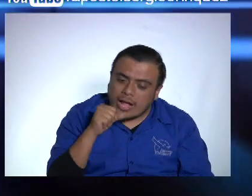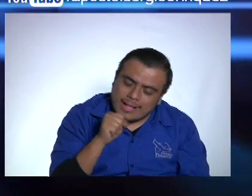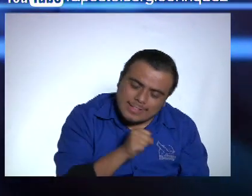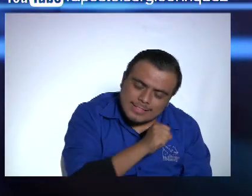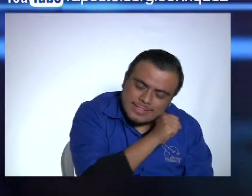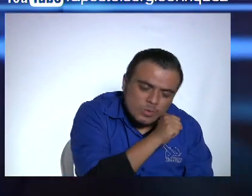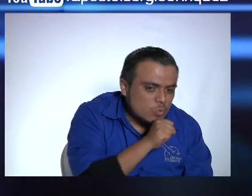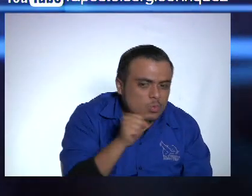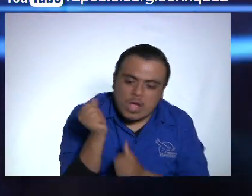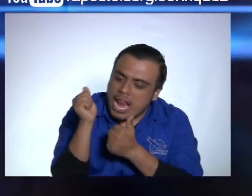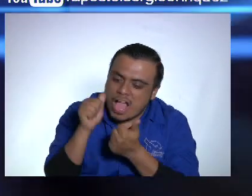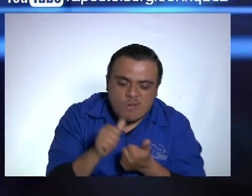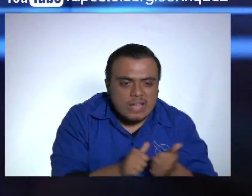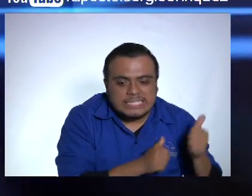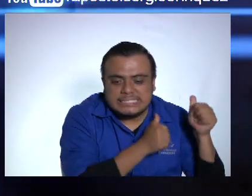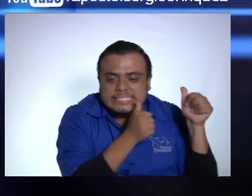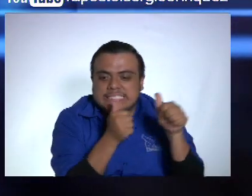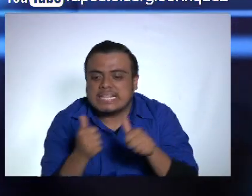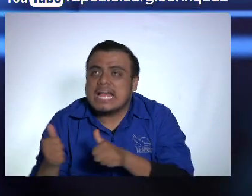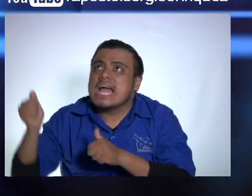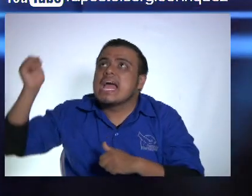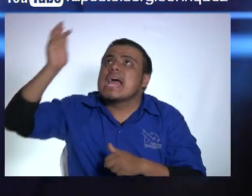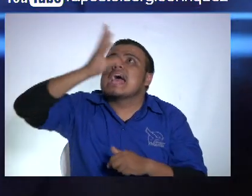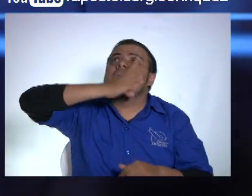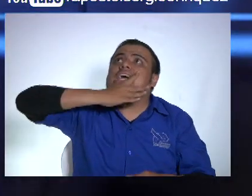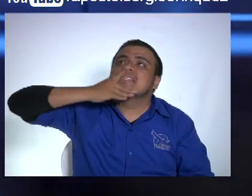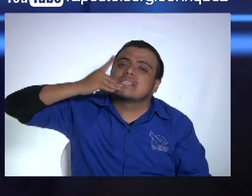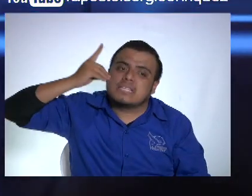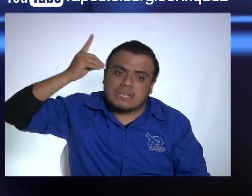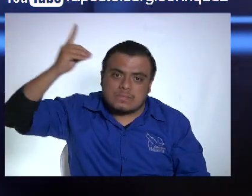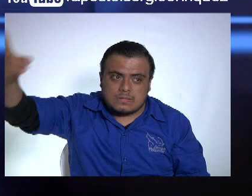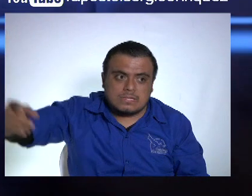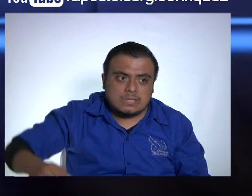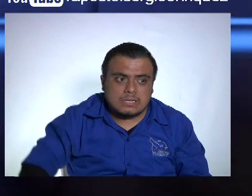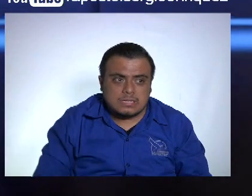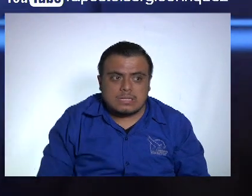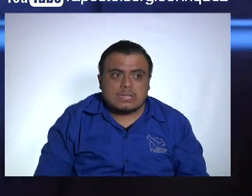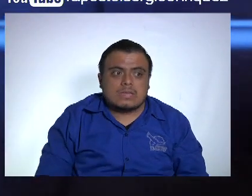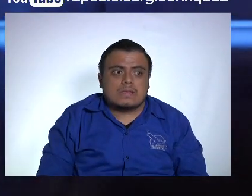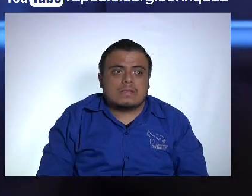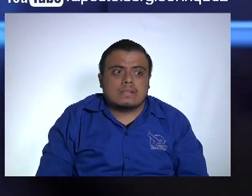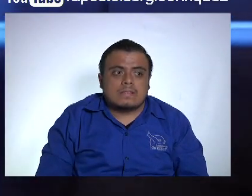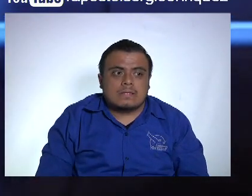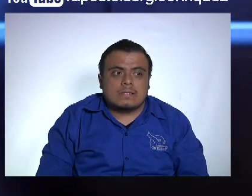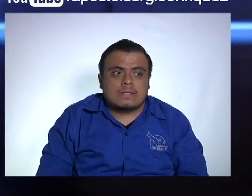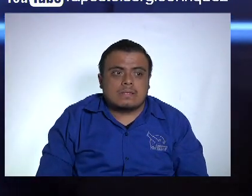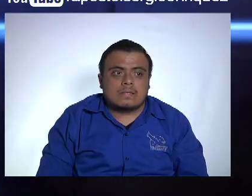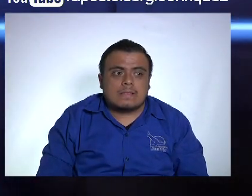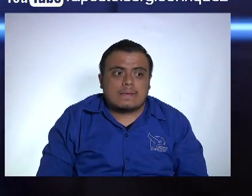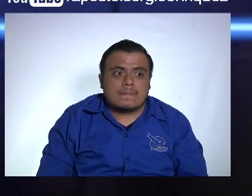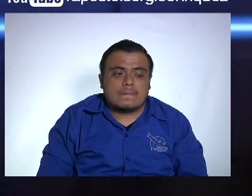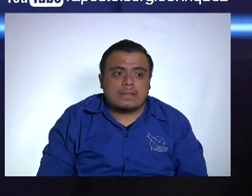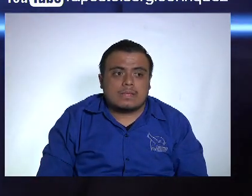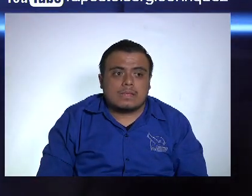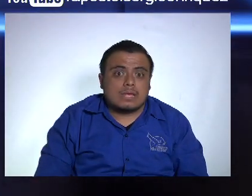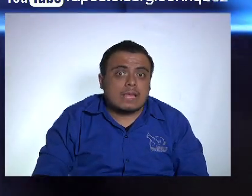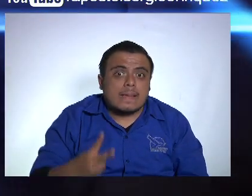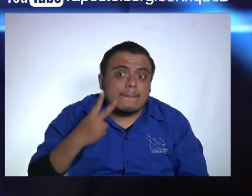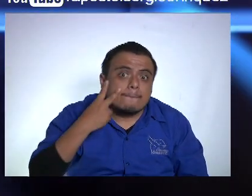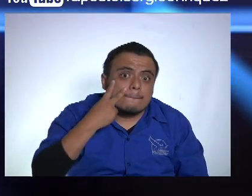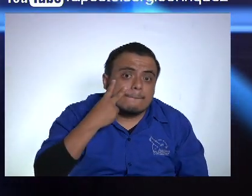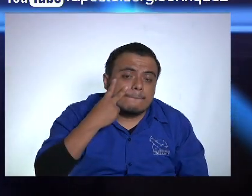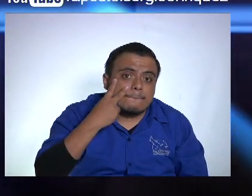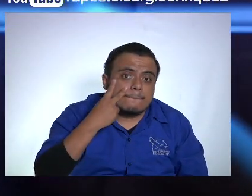alabanza a nuestro Dios. Dice, mire esto, verán esto. ¿Qué verán?